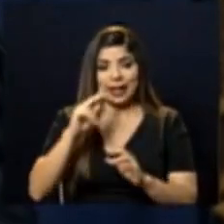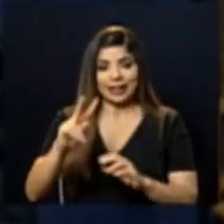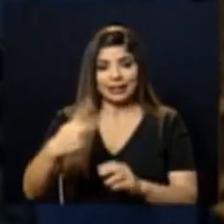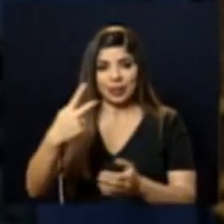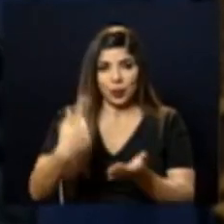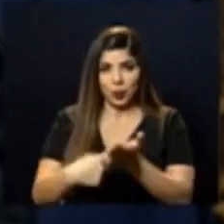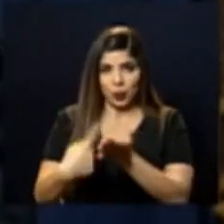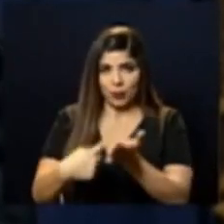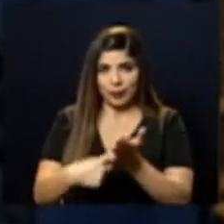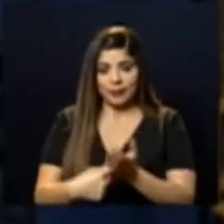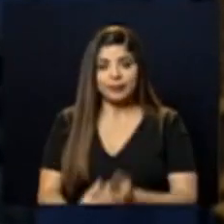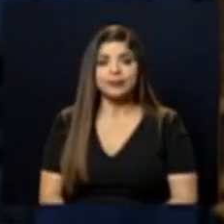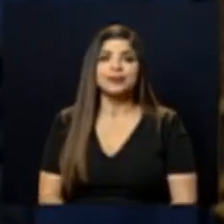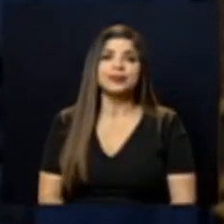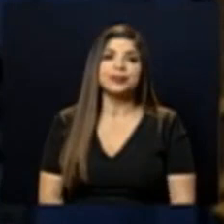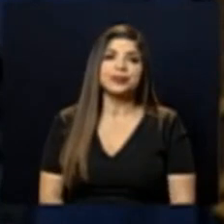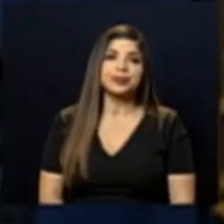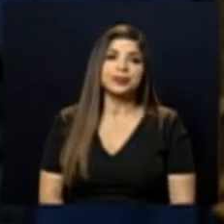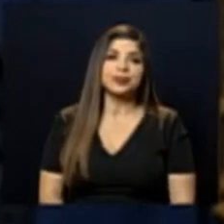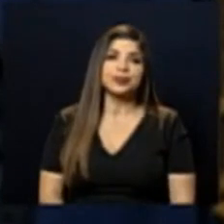legislatura.